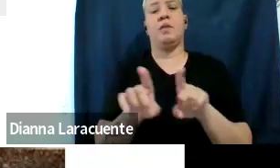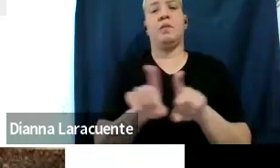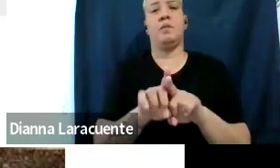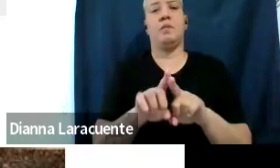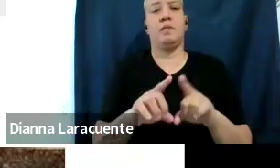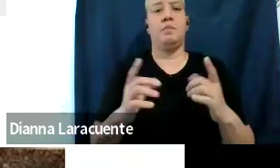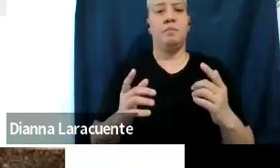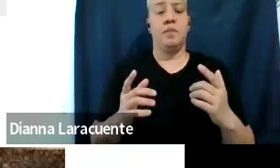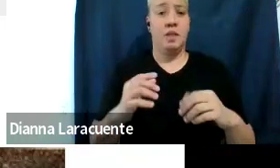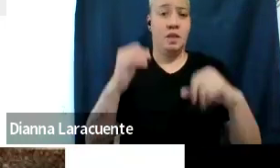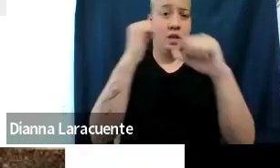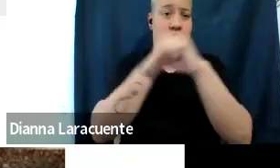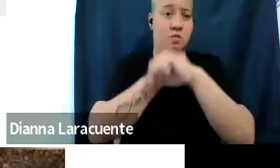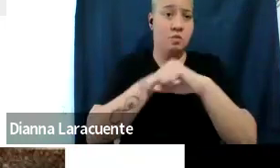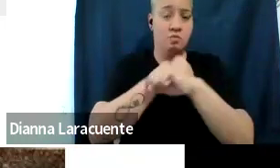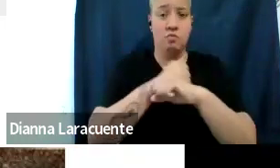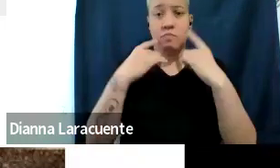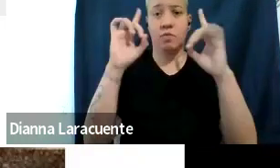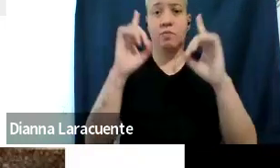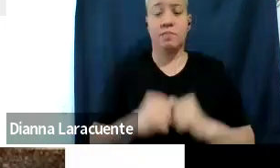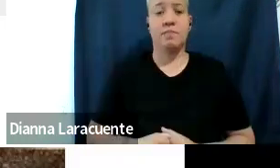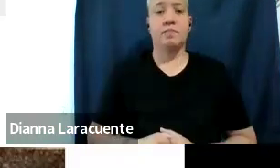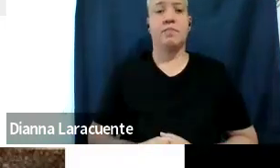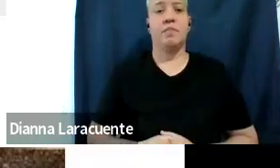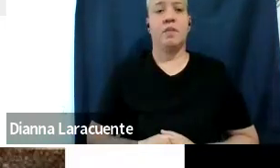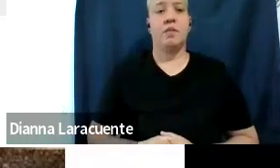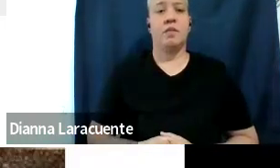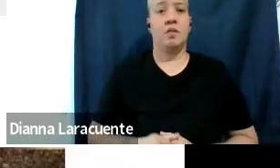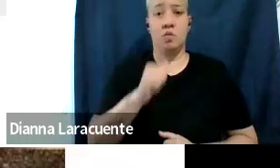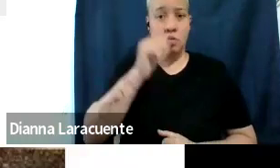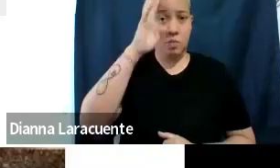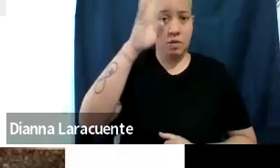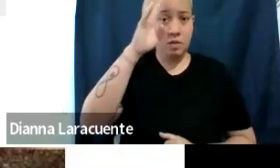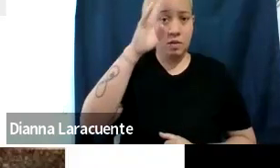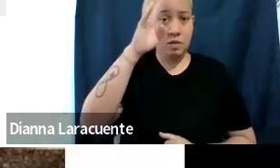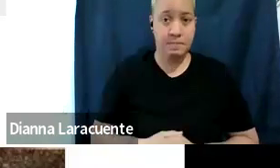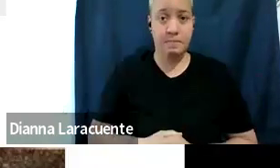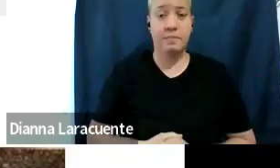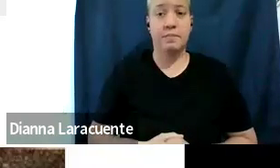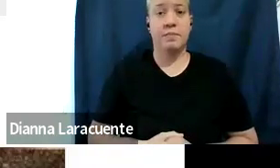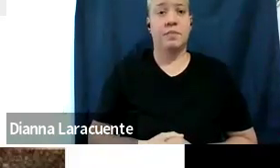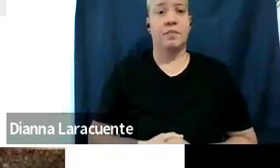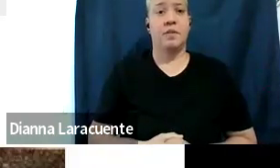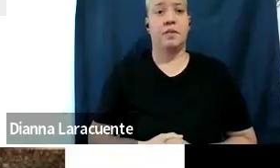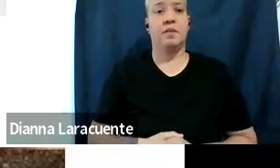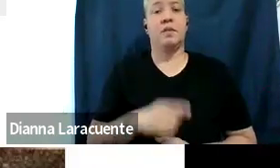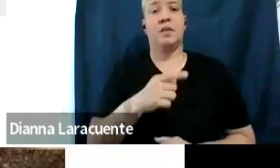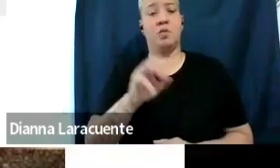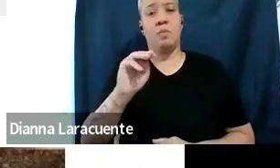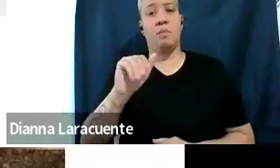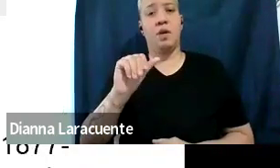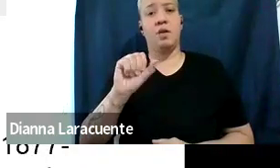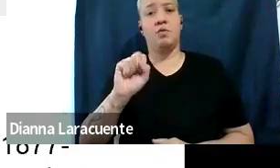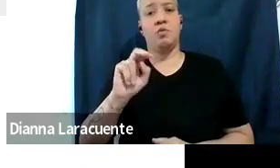inventemos. Muñoz Rivera sigue para adelante, sigue. Esos son los masones rindiéndole homenaje en